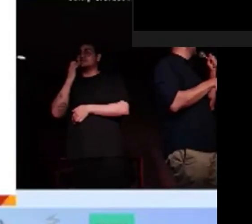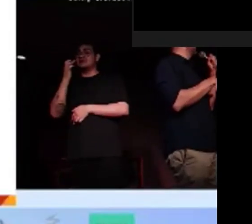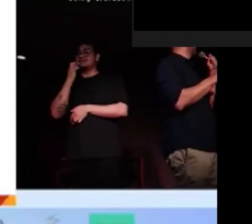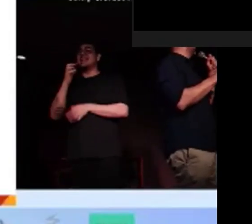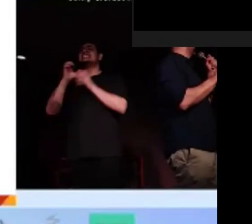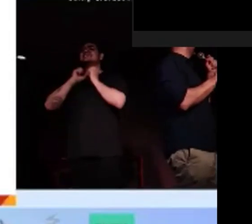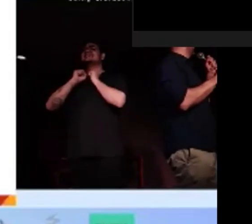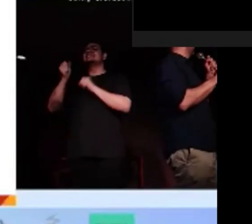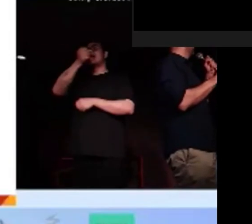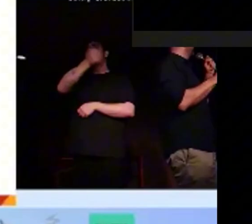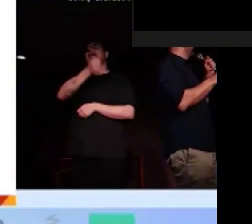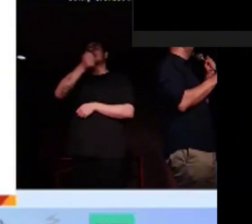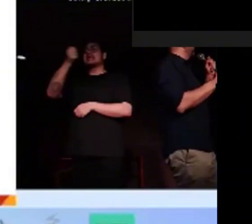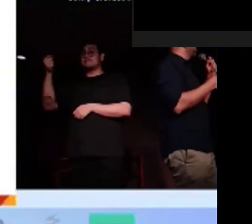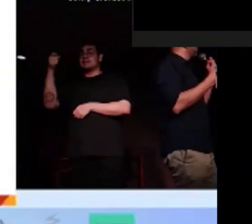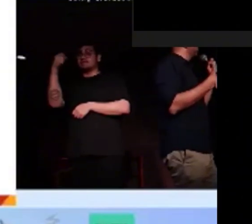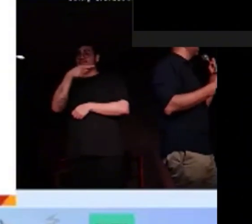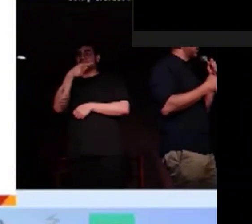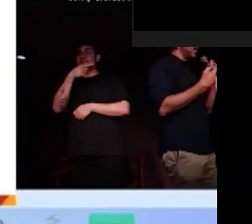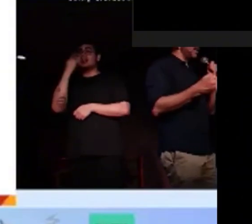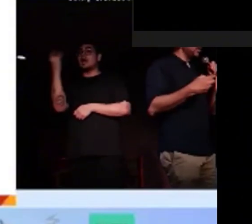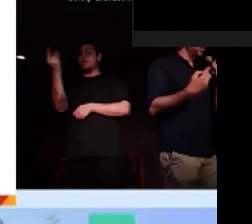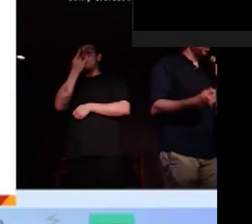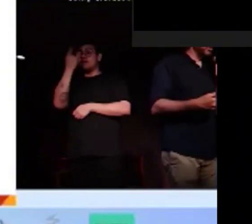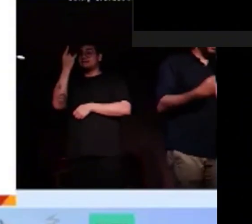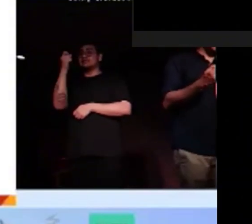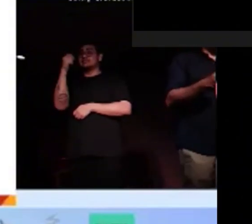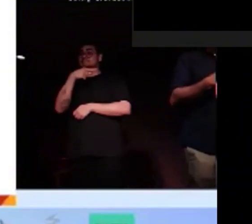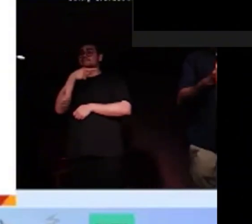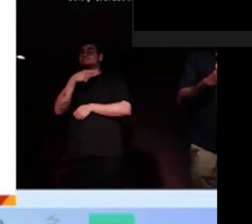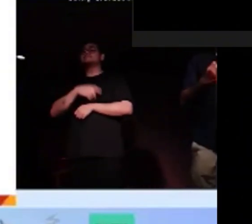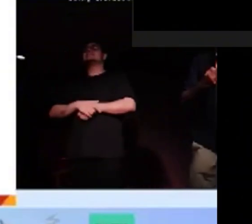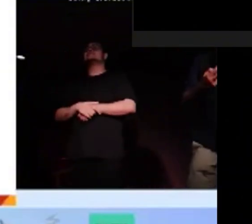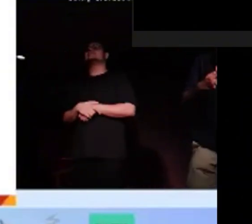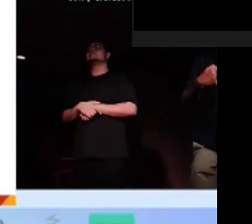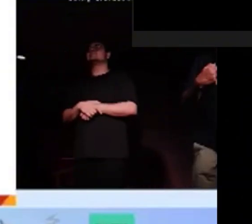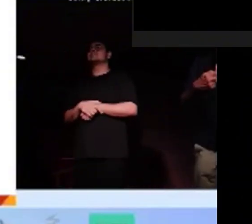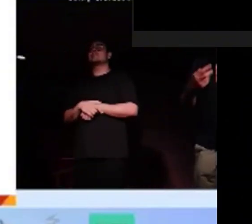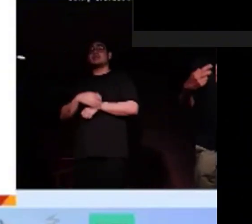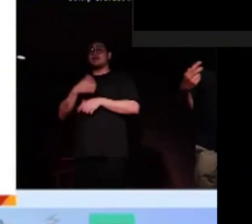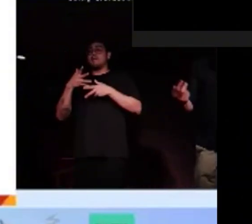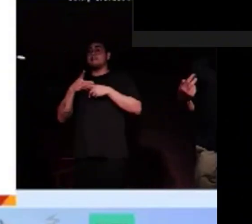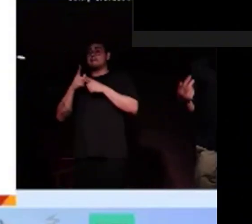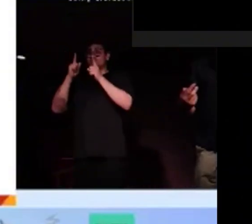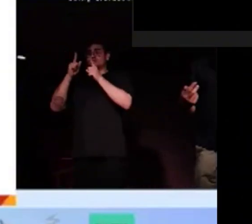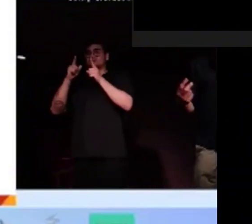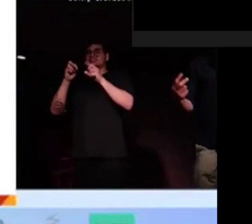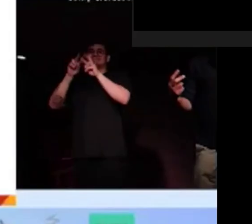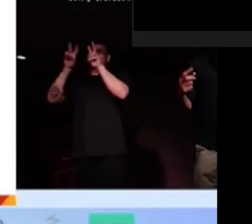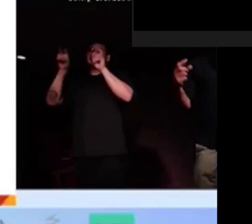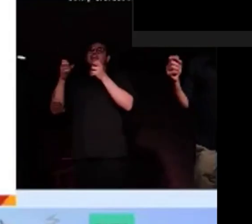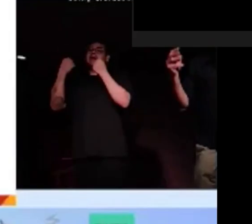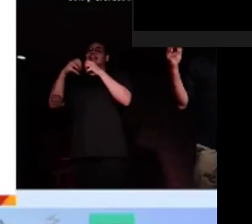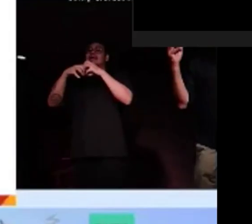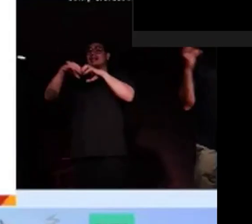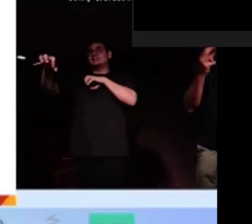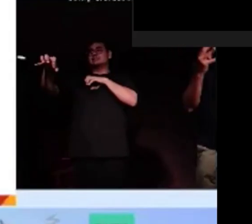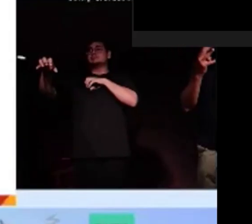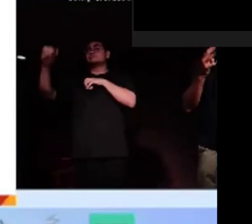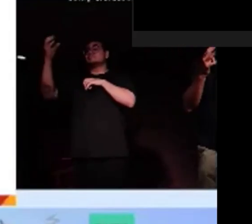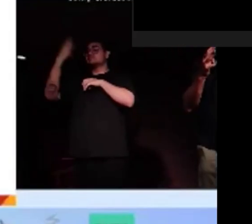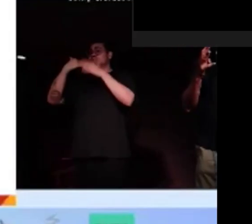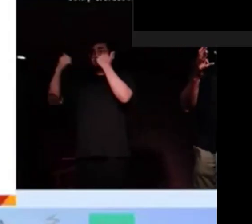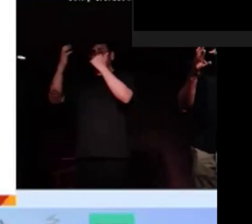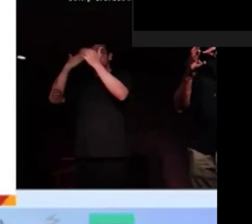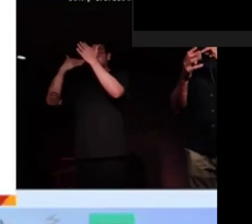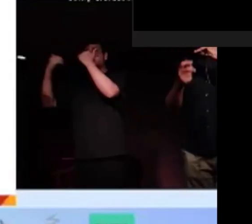UBA nos convoca a varios de los docentes que ya veníamos haciendo actividades de extensión para hacer la reglamentación